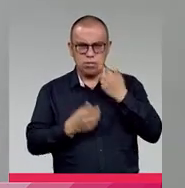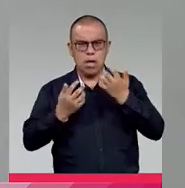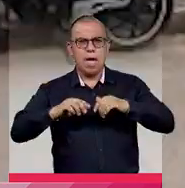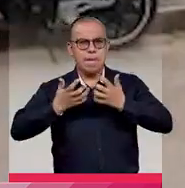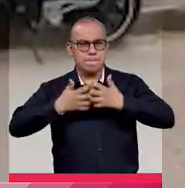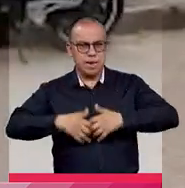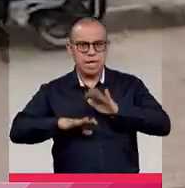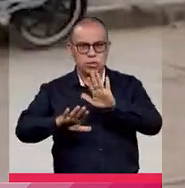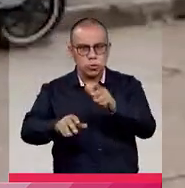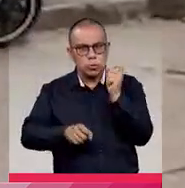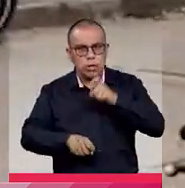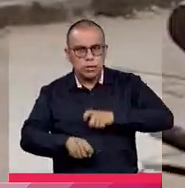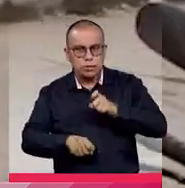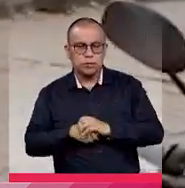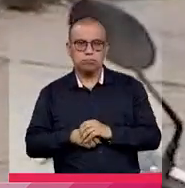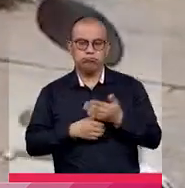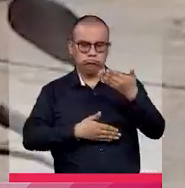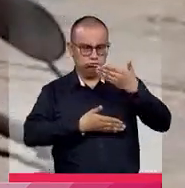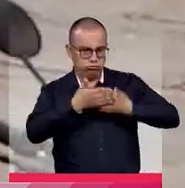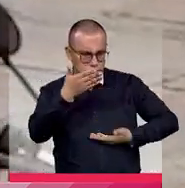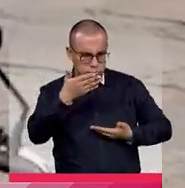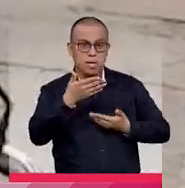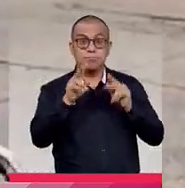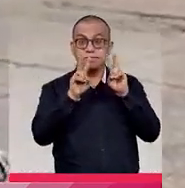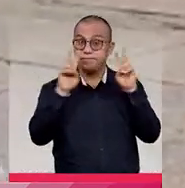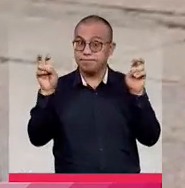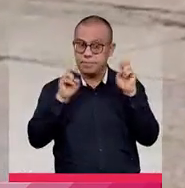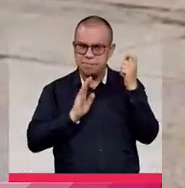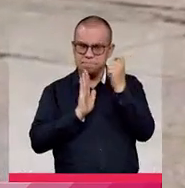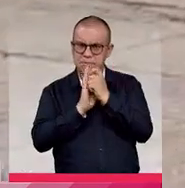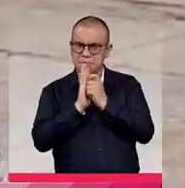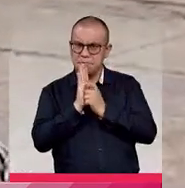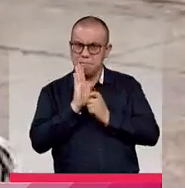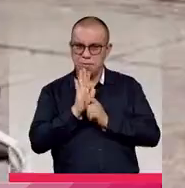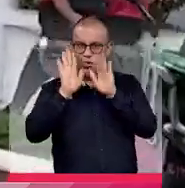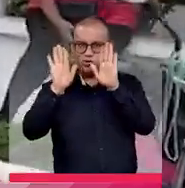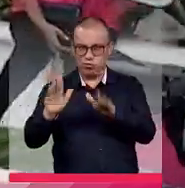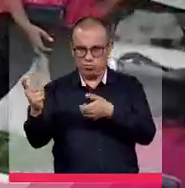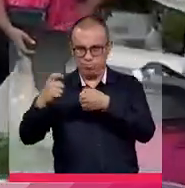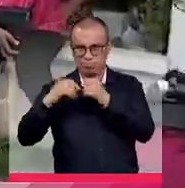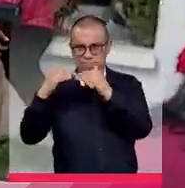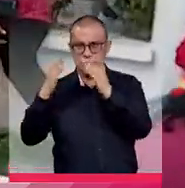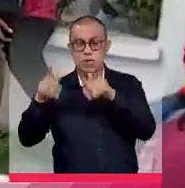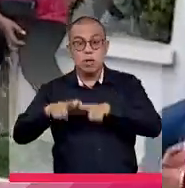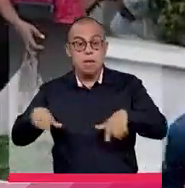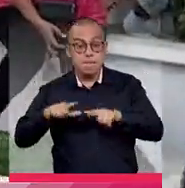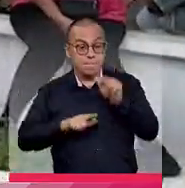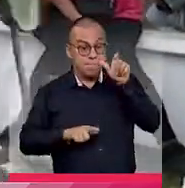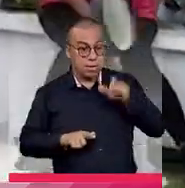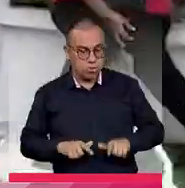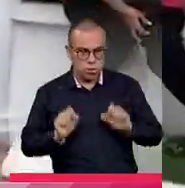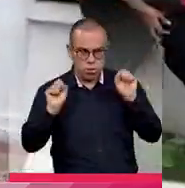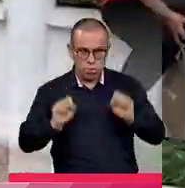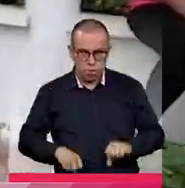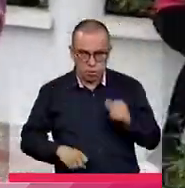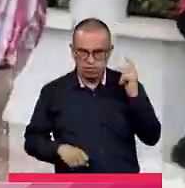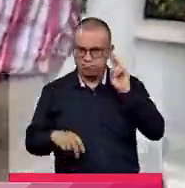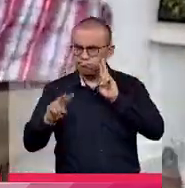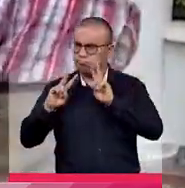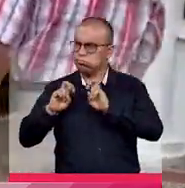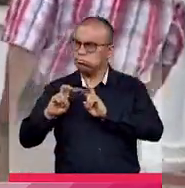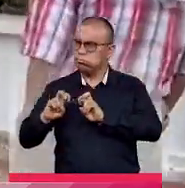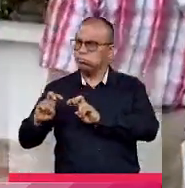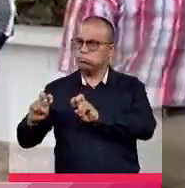necesitando empleados. Después de cumplir los aparentes requisitos según los convocantes, esta persona inició las